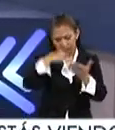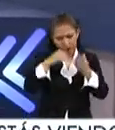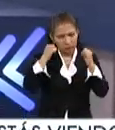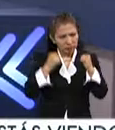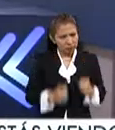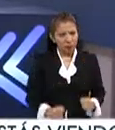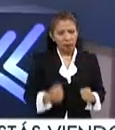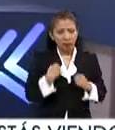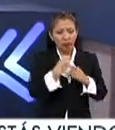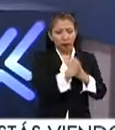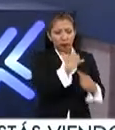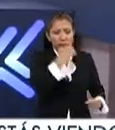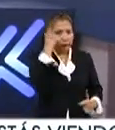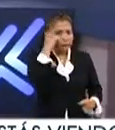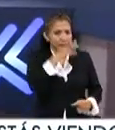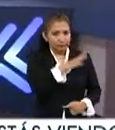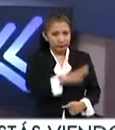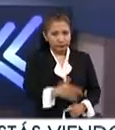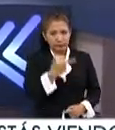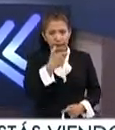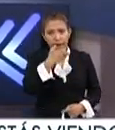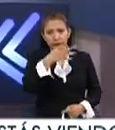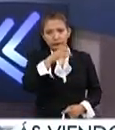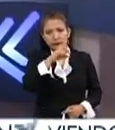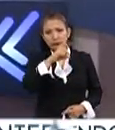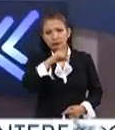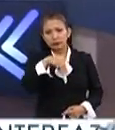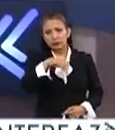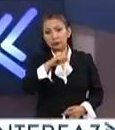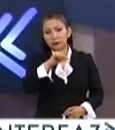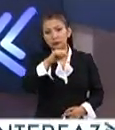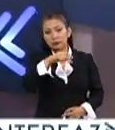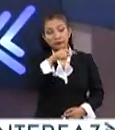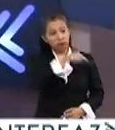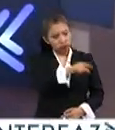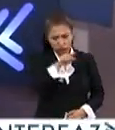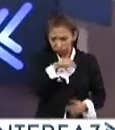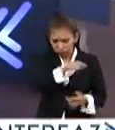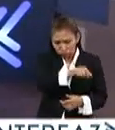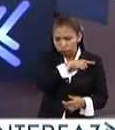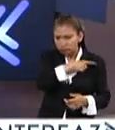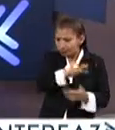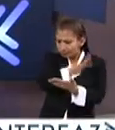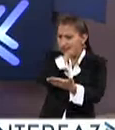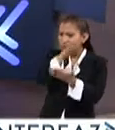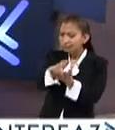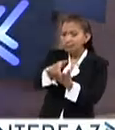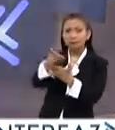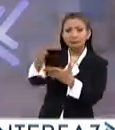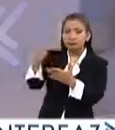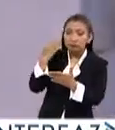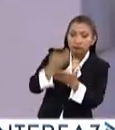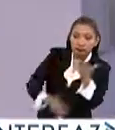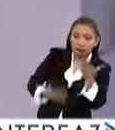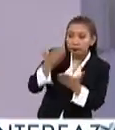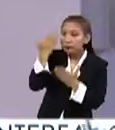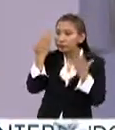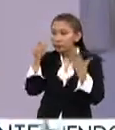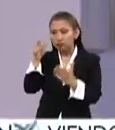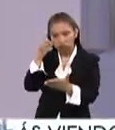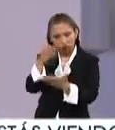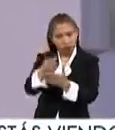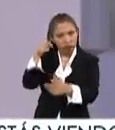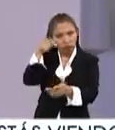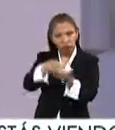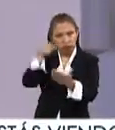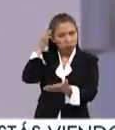que nos ha transmitido, por ejemplo, el director general Gerardo Molina, que hay que atender a los usuarios, a las personas que están en condición de rezago, ahí en donde están y